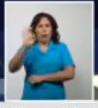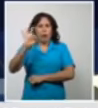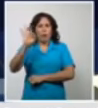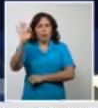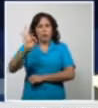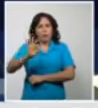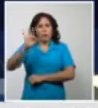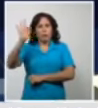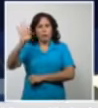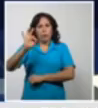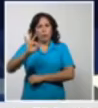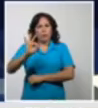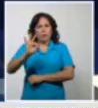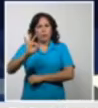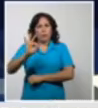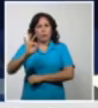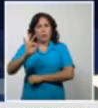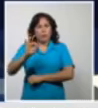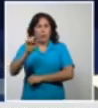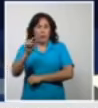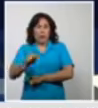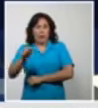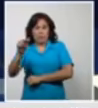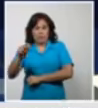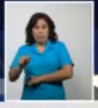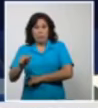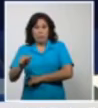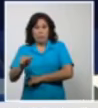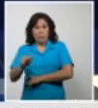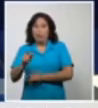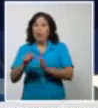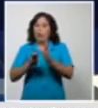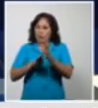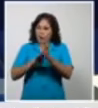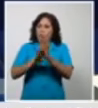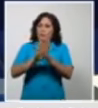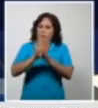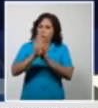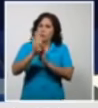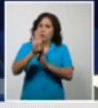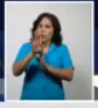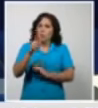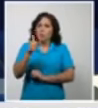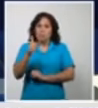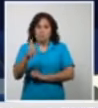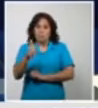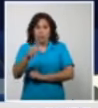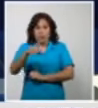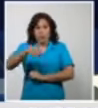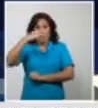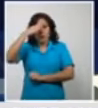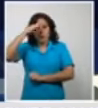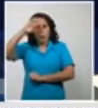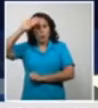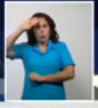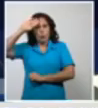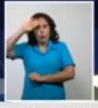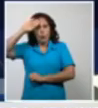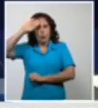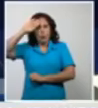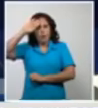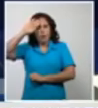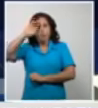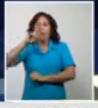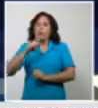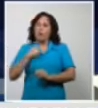98,8% de los pacientes que se mantienen activos en nuestro país, y